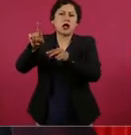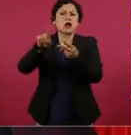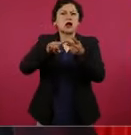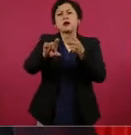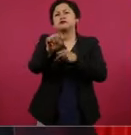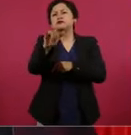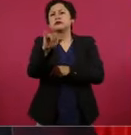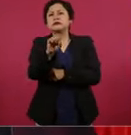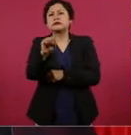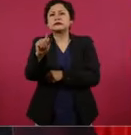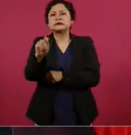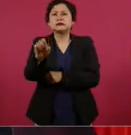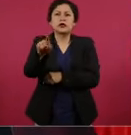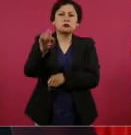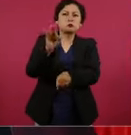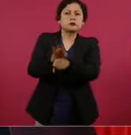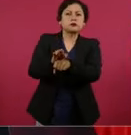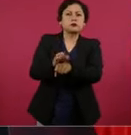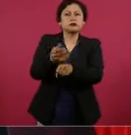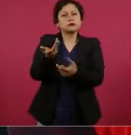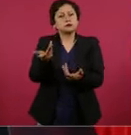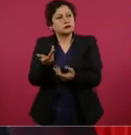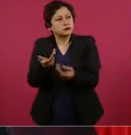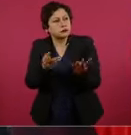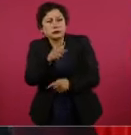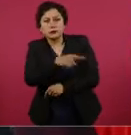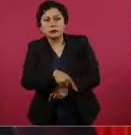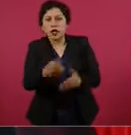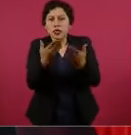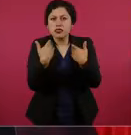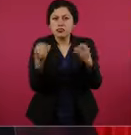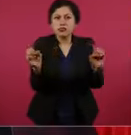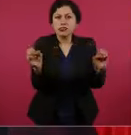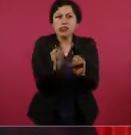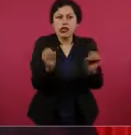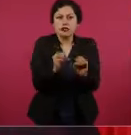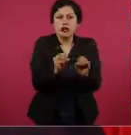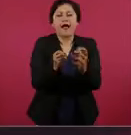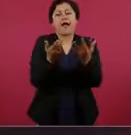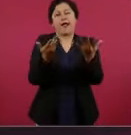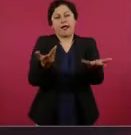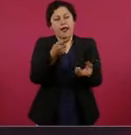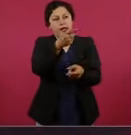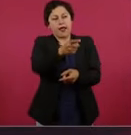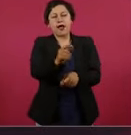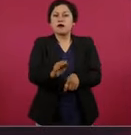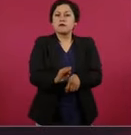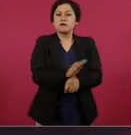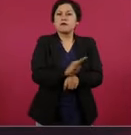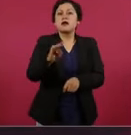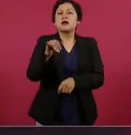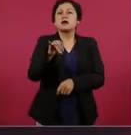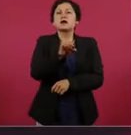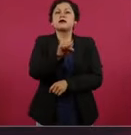población. Y en términos generales se trata de la